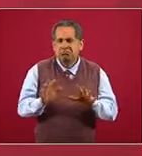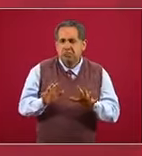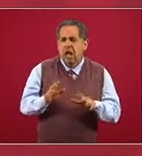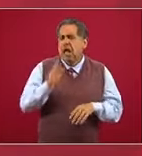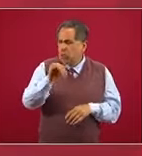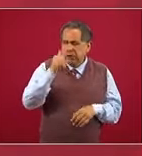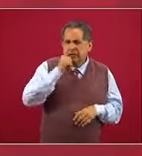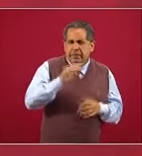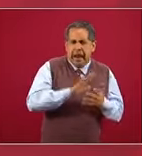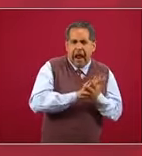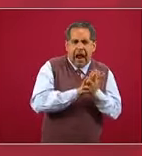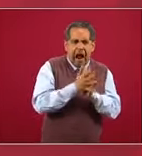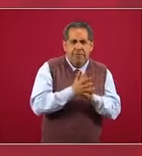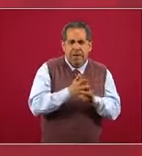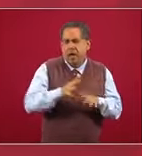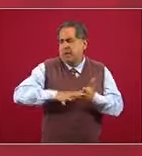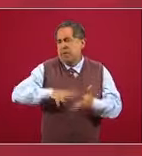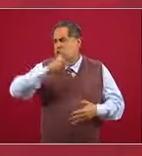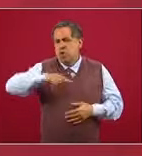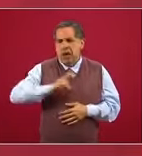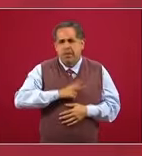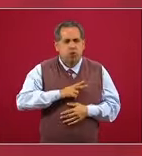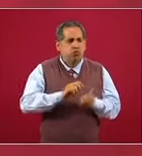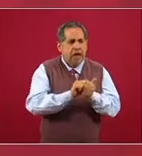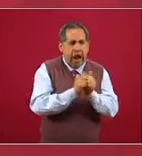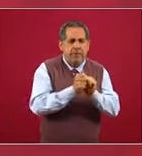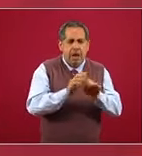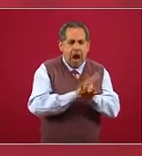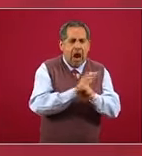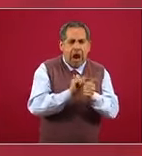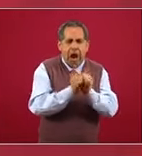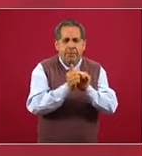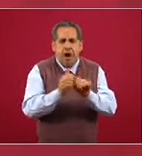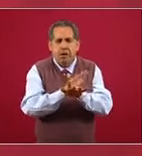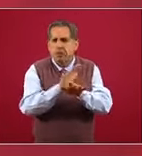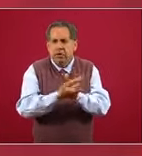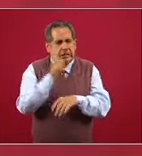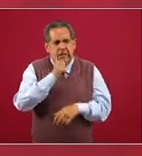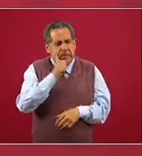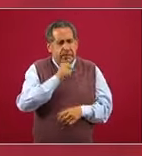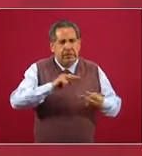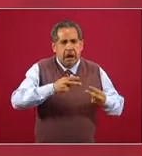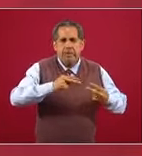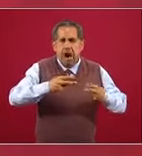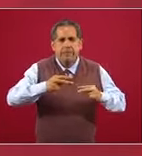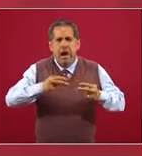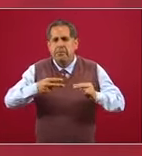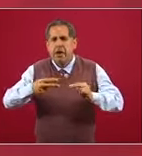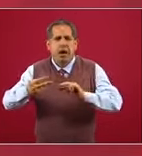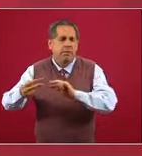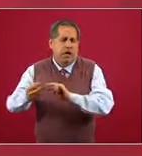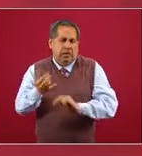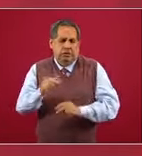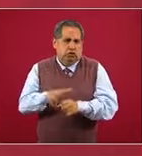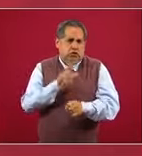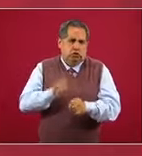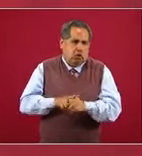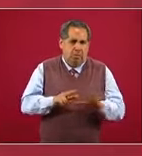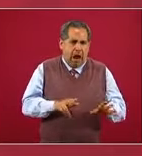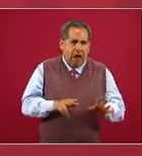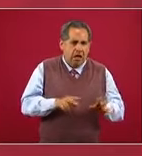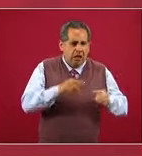esto es normal en la mayoría de los virus, es decir, los virus son muy mutagénicos, normalmente están cambiando su composición